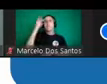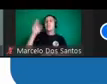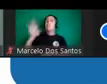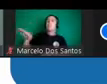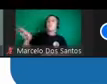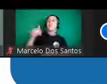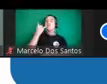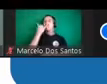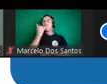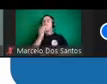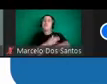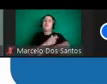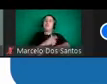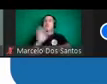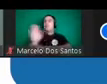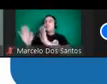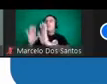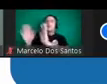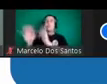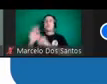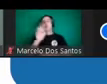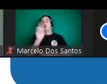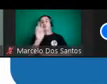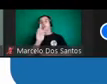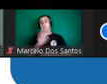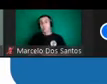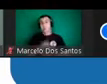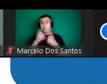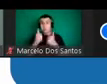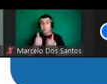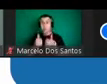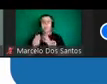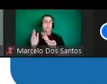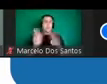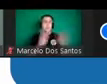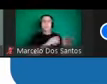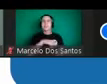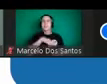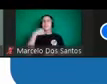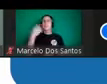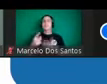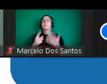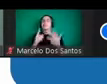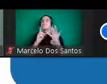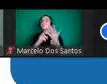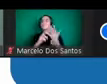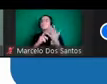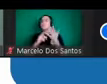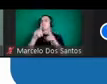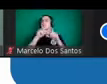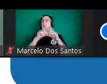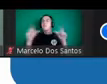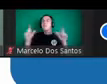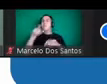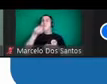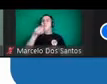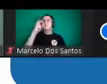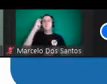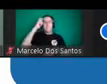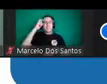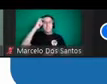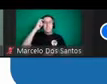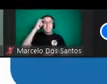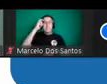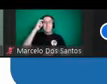importante. Y me acuerdo que una de las consultas que hacían a través del cuestionario que